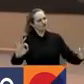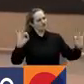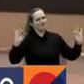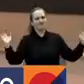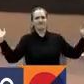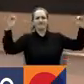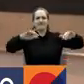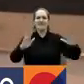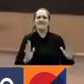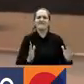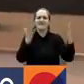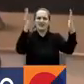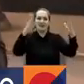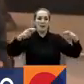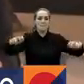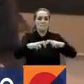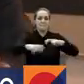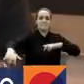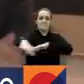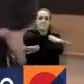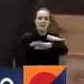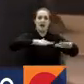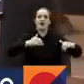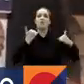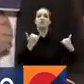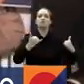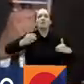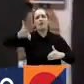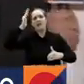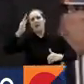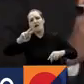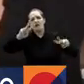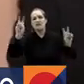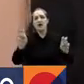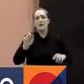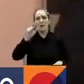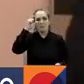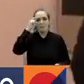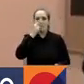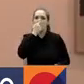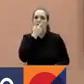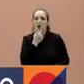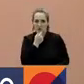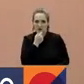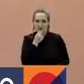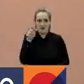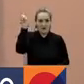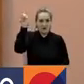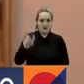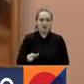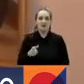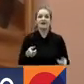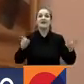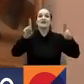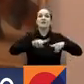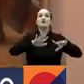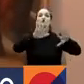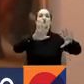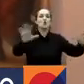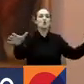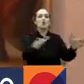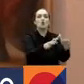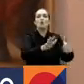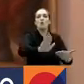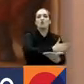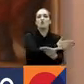San Antonio, donde se va a llevar a cabo un conversatorio de la vida y obra de Fernando Botero. Y también la Red de Escuela de Músicas de la Ciudad de